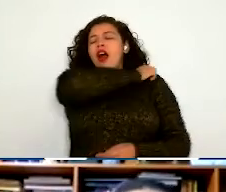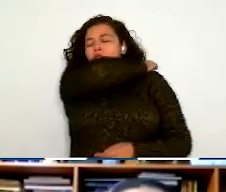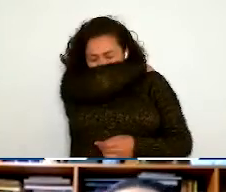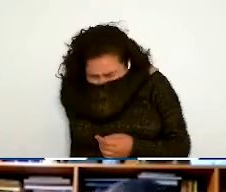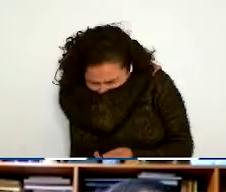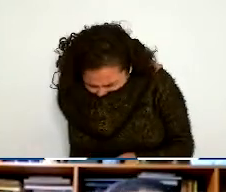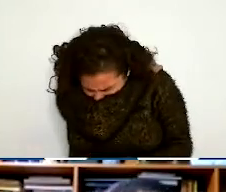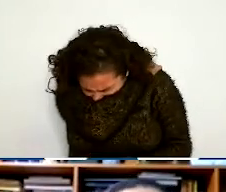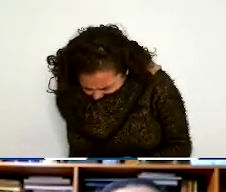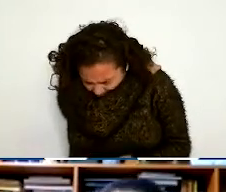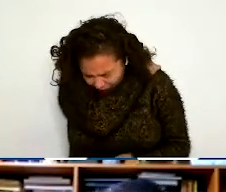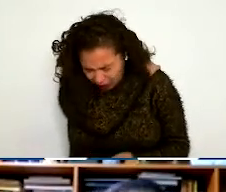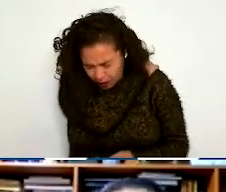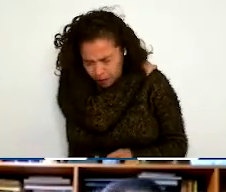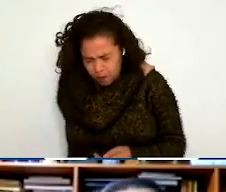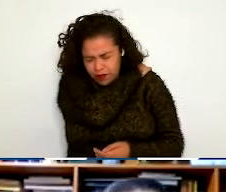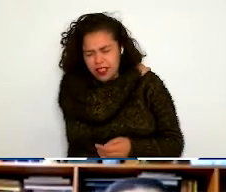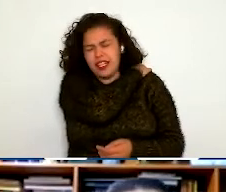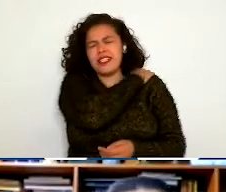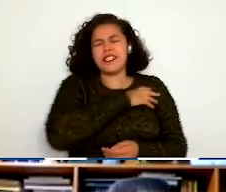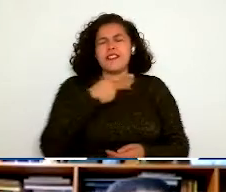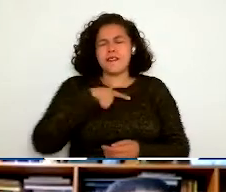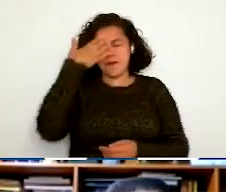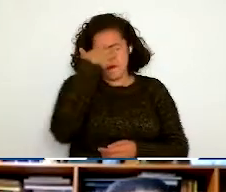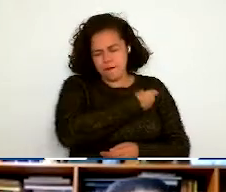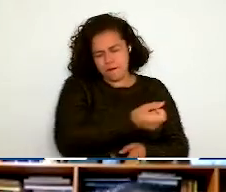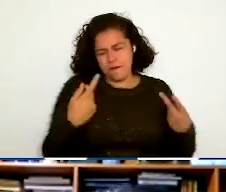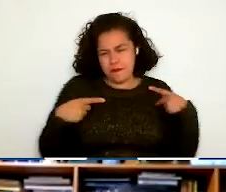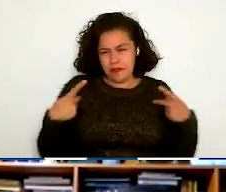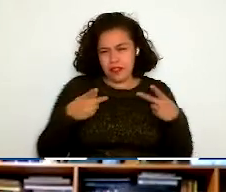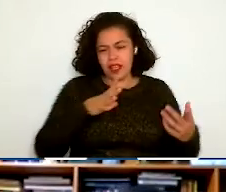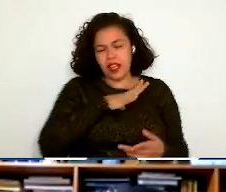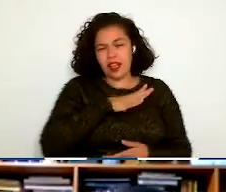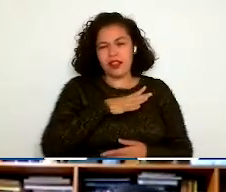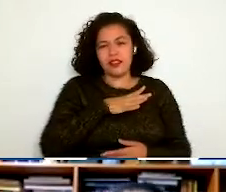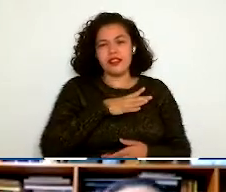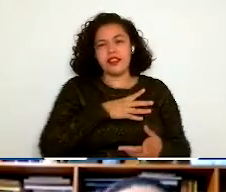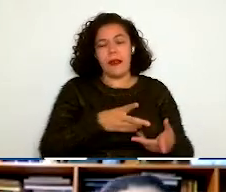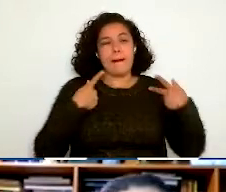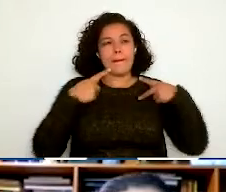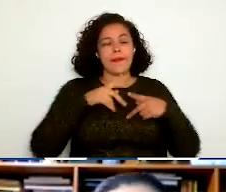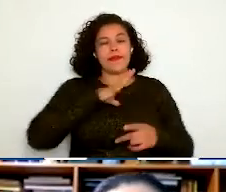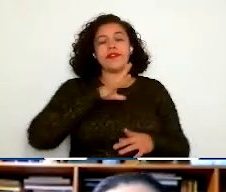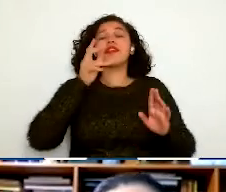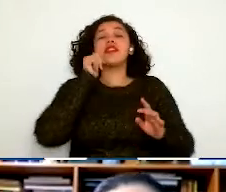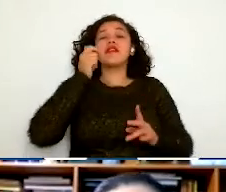que la persona tiene por el simple hecho de ser persona y que simplemente cuando llega con nosotros, no